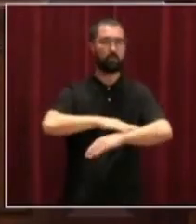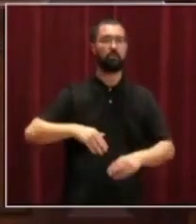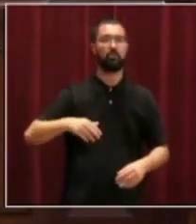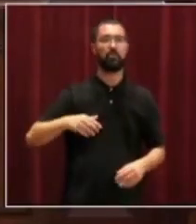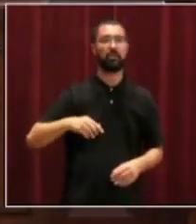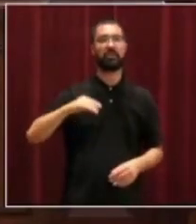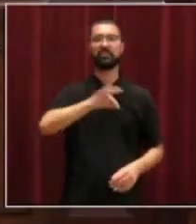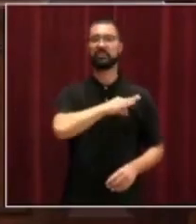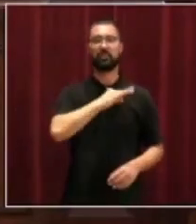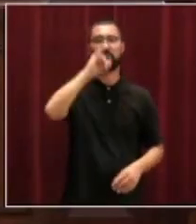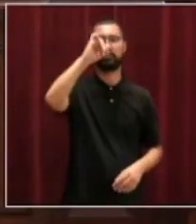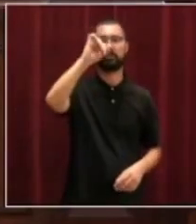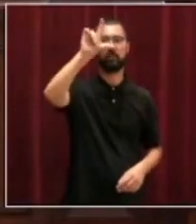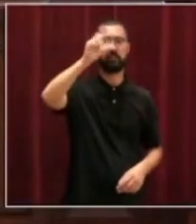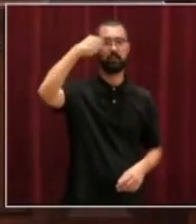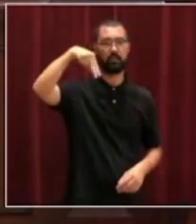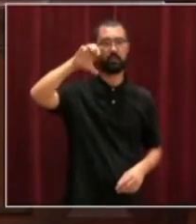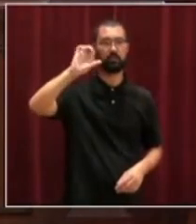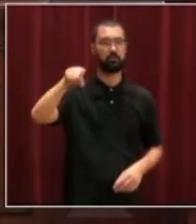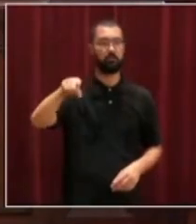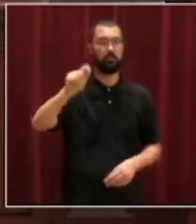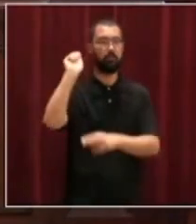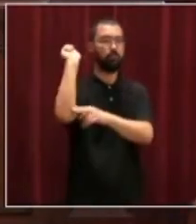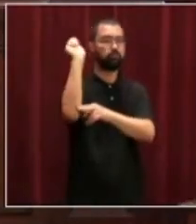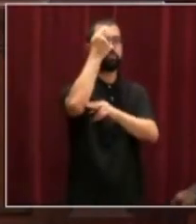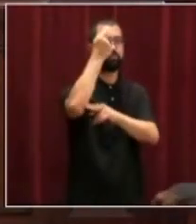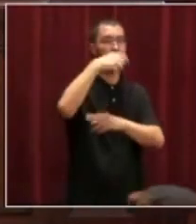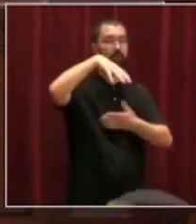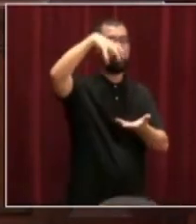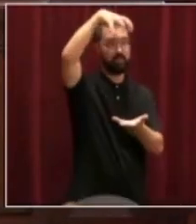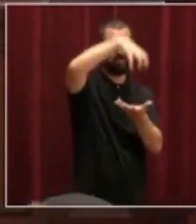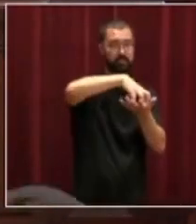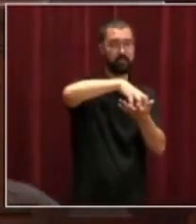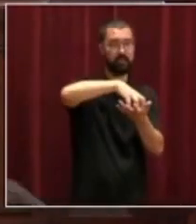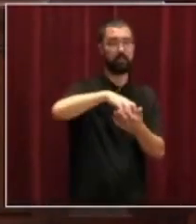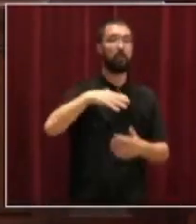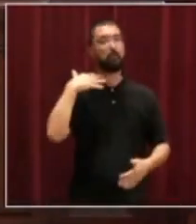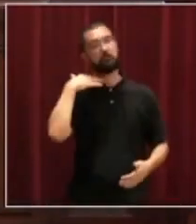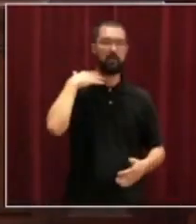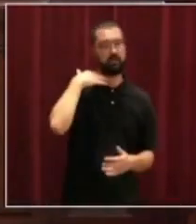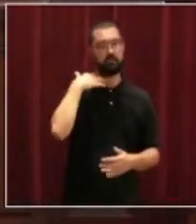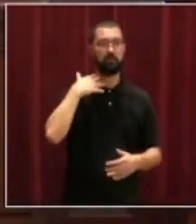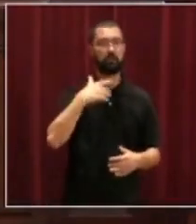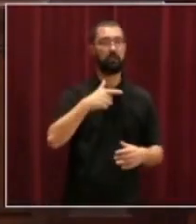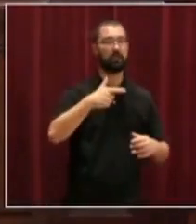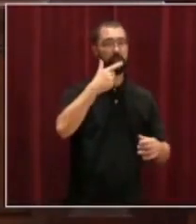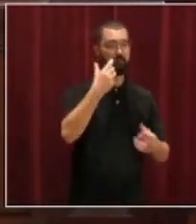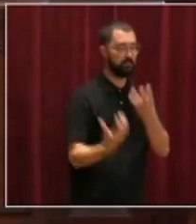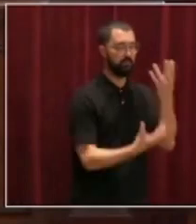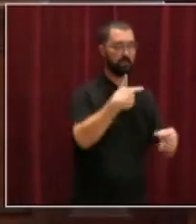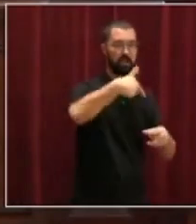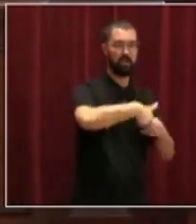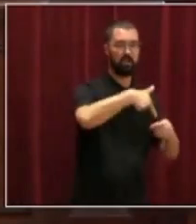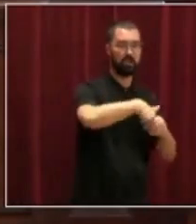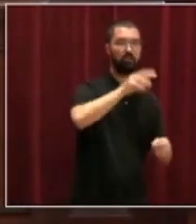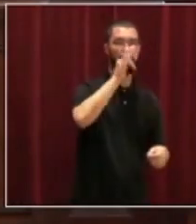y Llanes consiguió su gran logro que la central de mahón en vez de que marfuel quemara gasoil este fue su gran